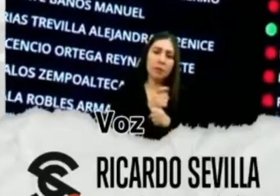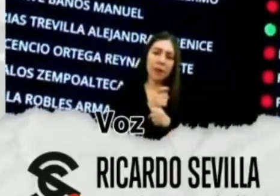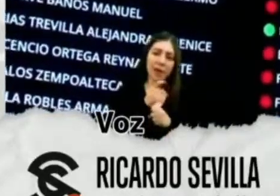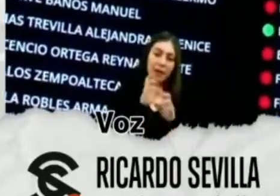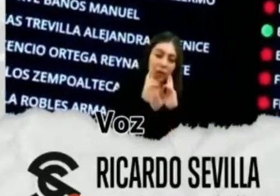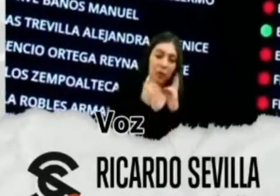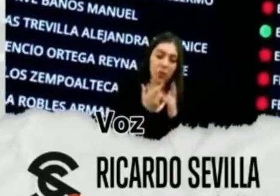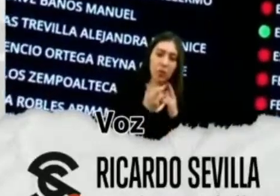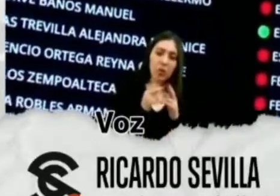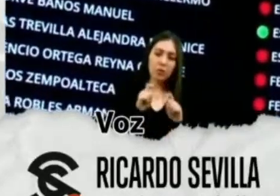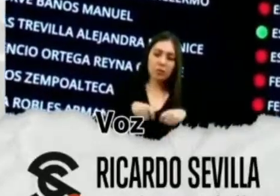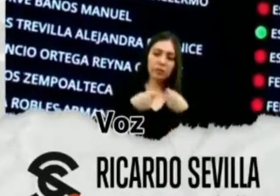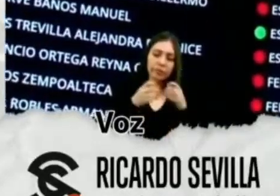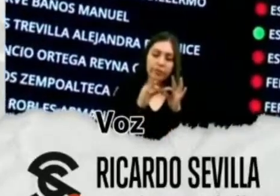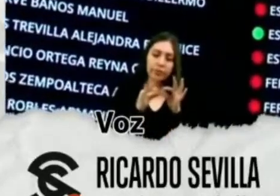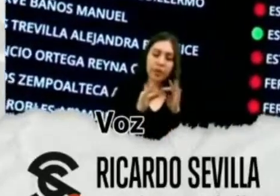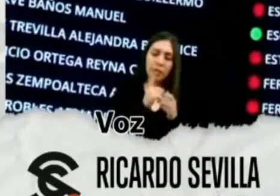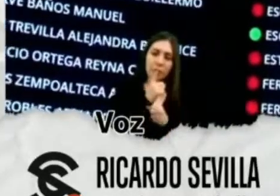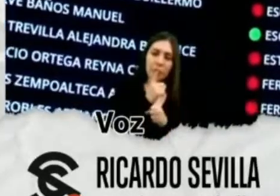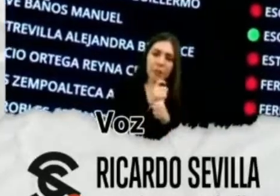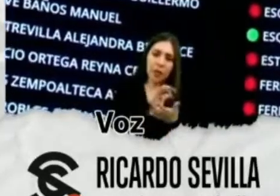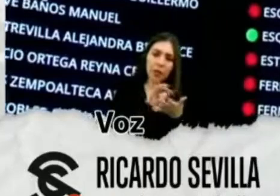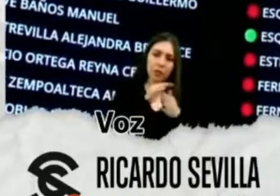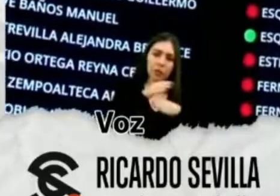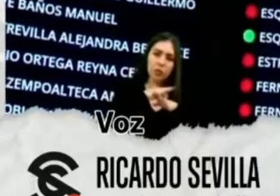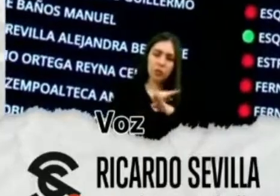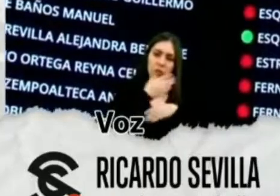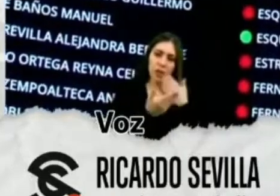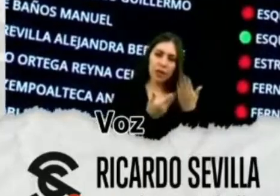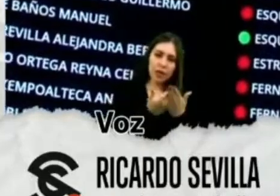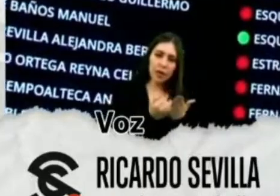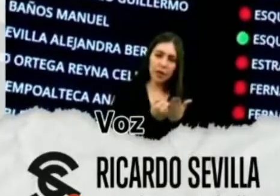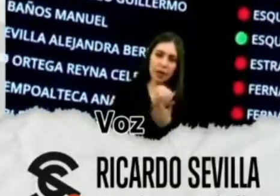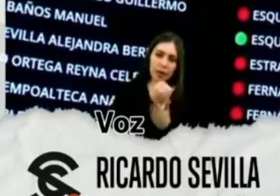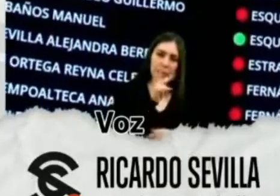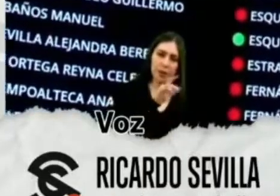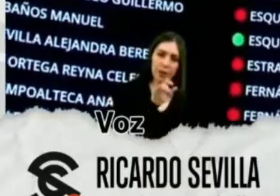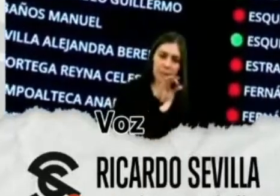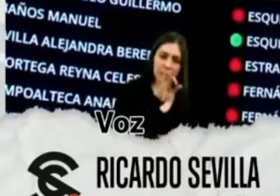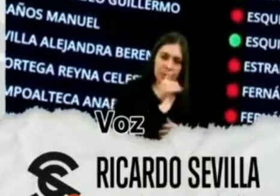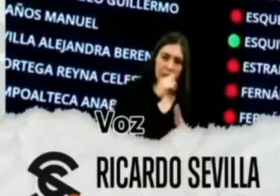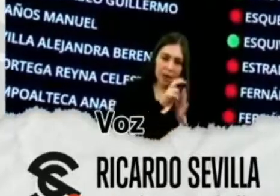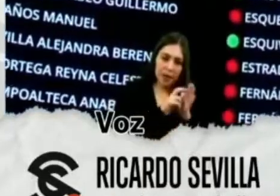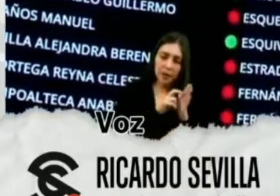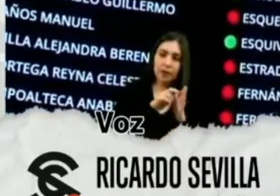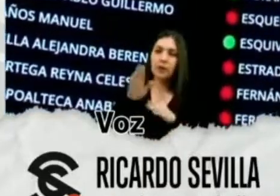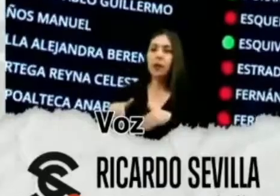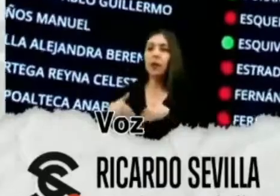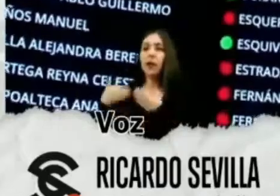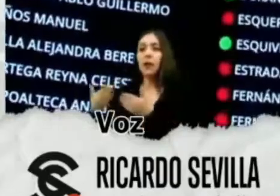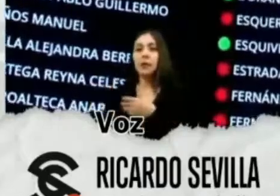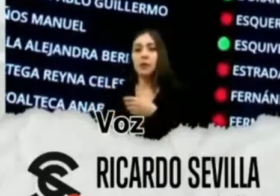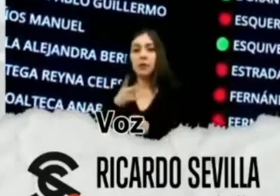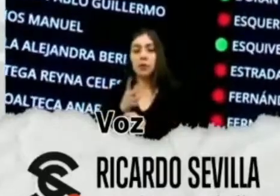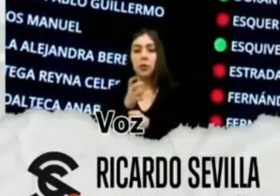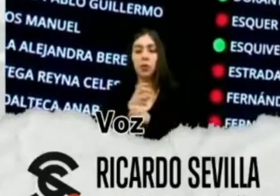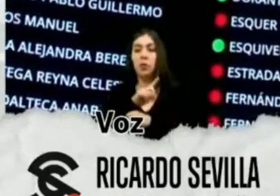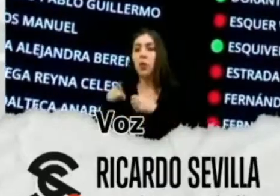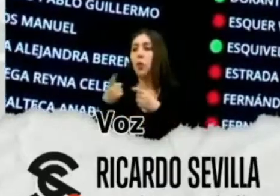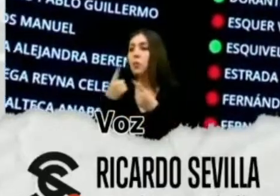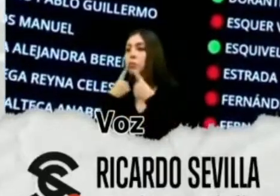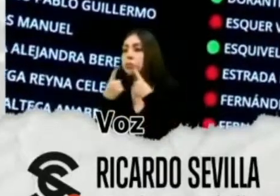en lo que ganan estos juzgadores. Establece que los salarios de los ministros, de los magistrados, de los jueces,